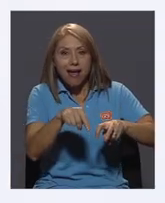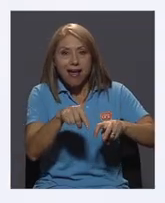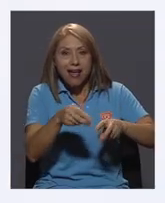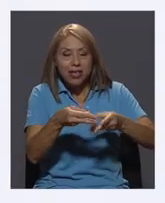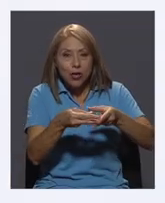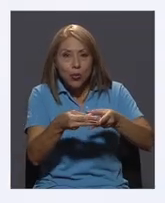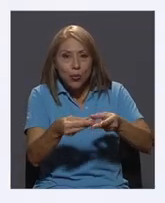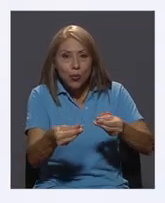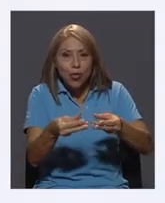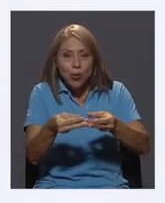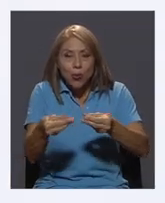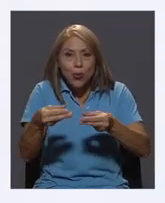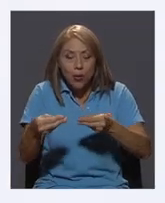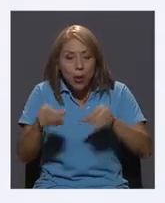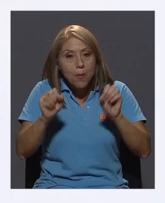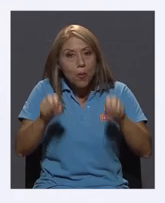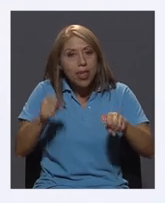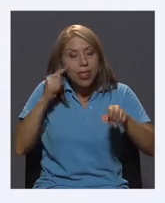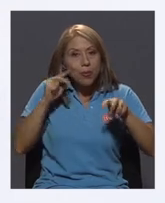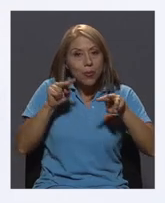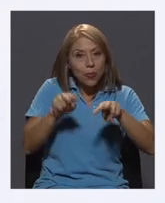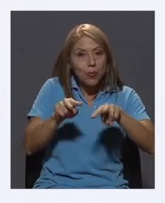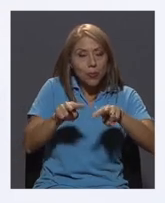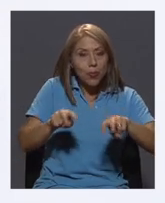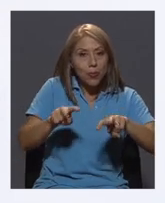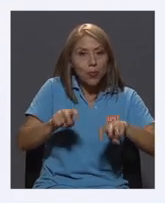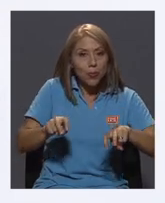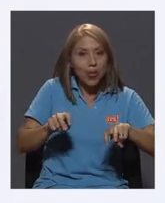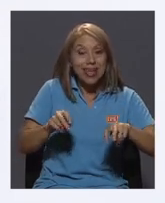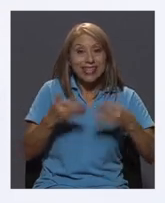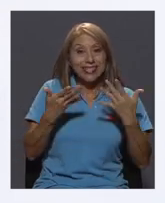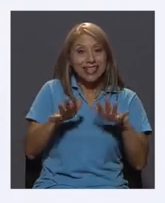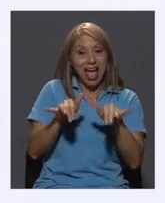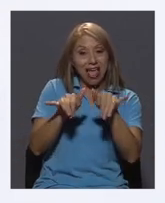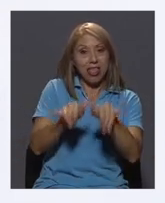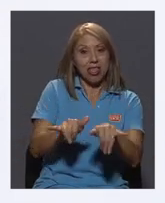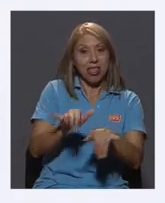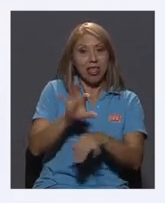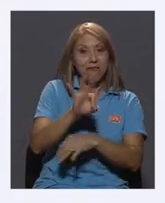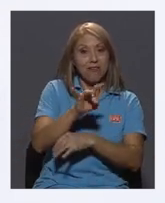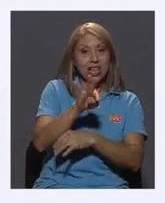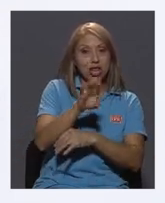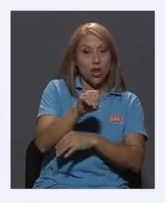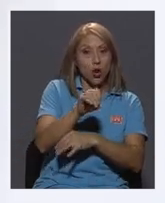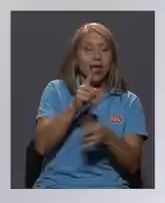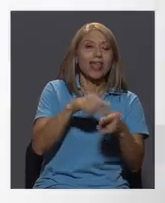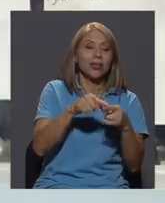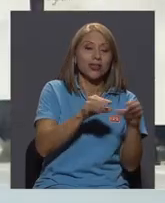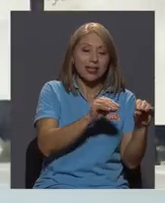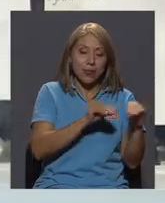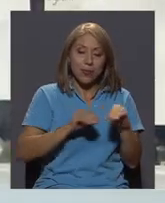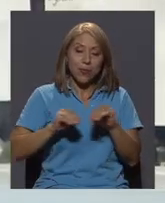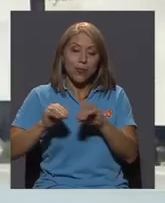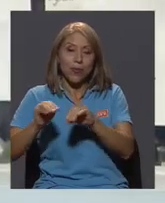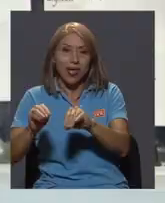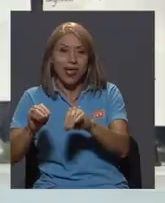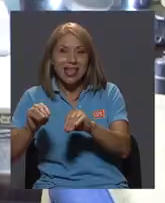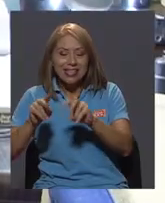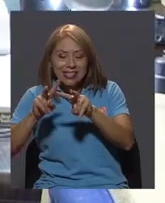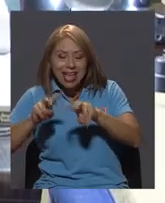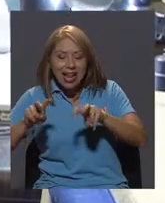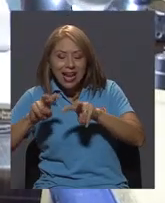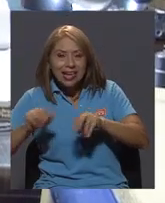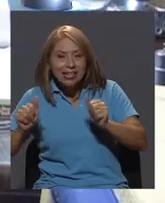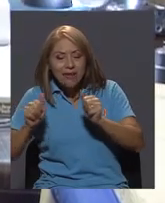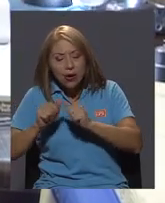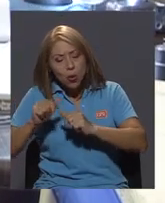pegado en los filtros y una vez que ya quedaba en el filtro estos se pasaban y se analizaban en estereoscopio para